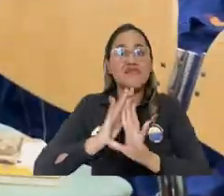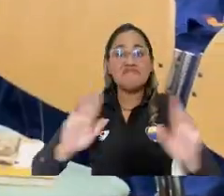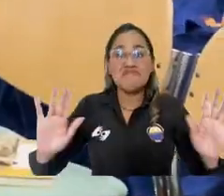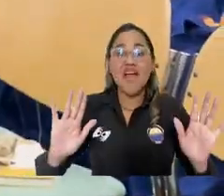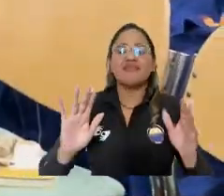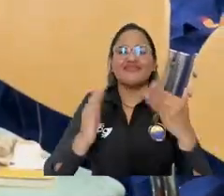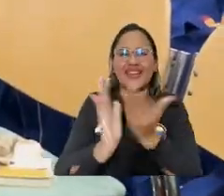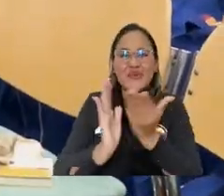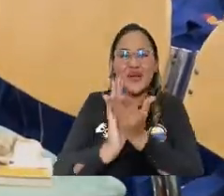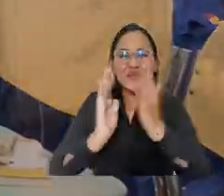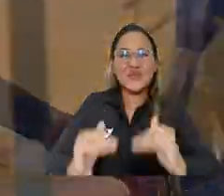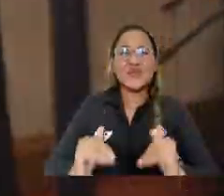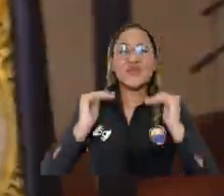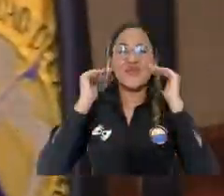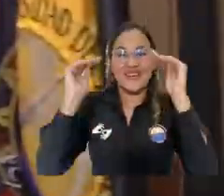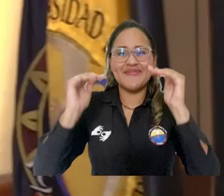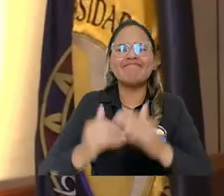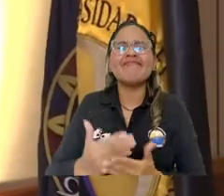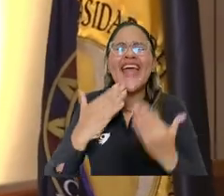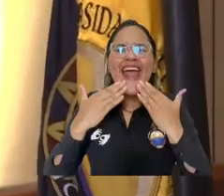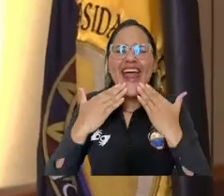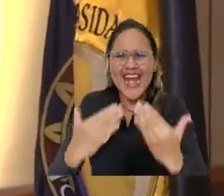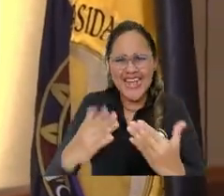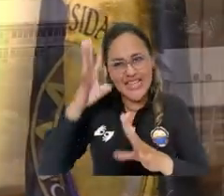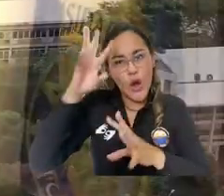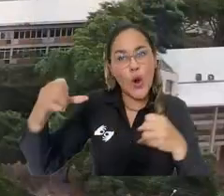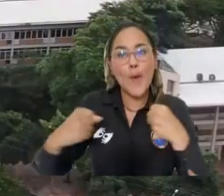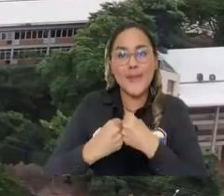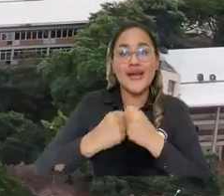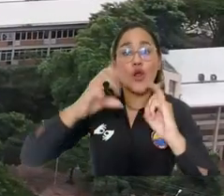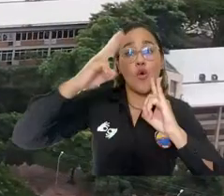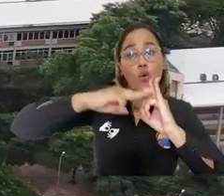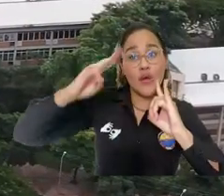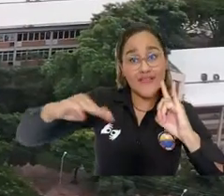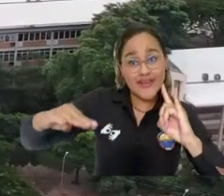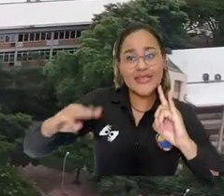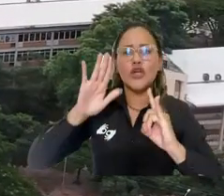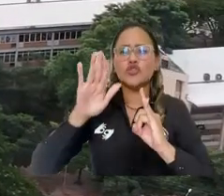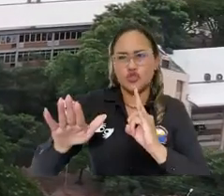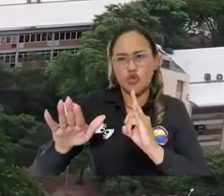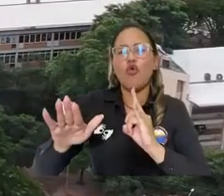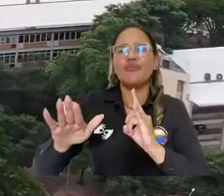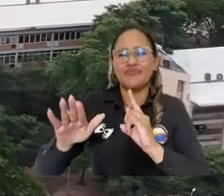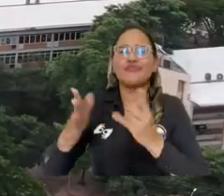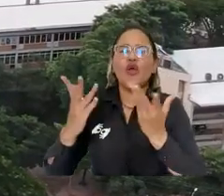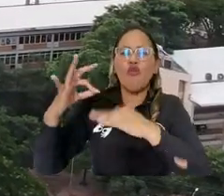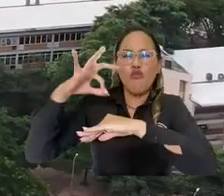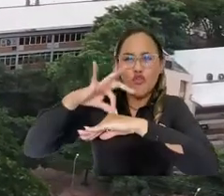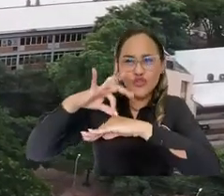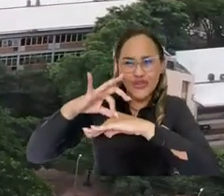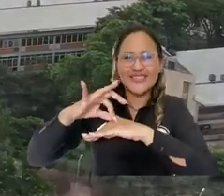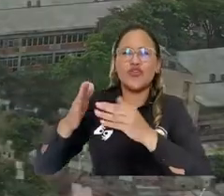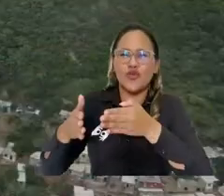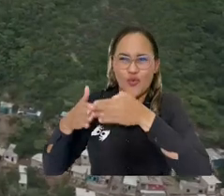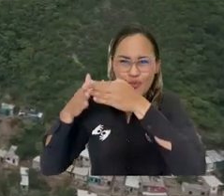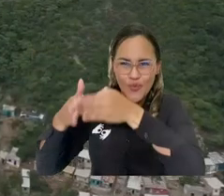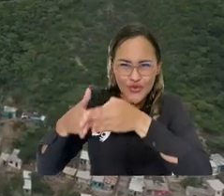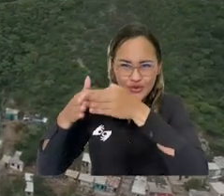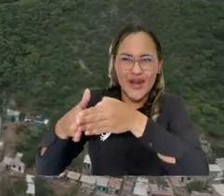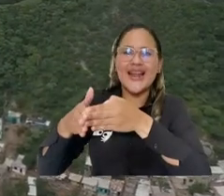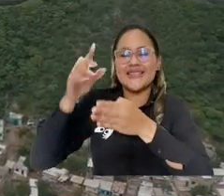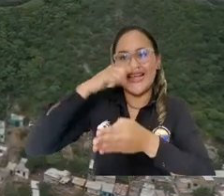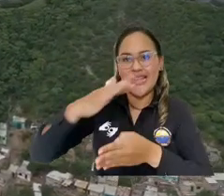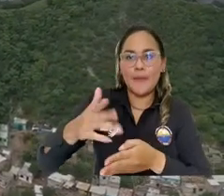oportunidad para acceder a la educación superior gracias a las becas del convenio entre la Universidad del Magdalena y las fundaciones